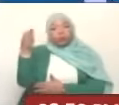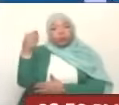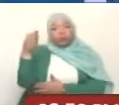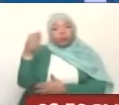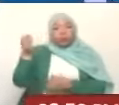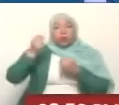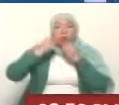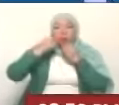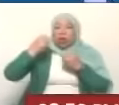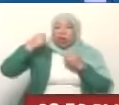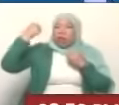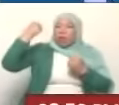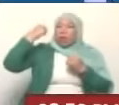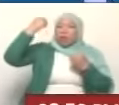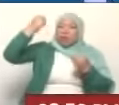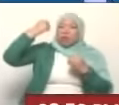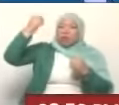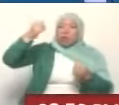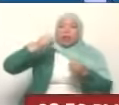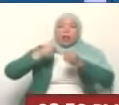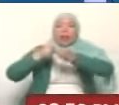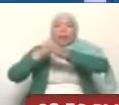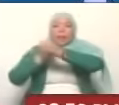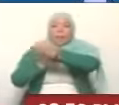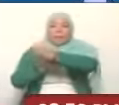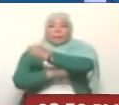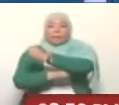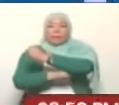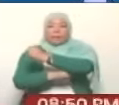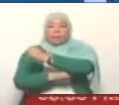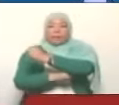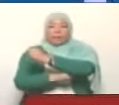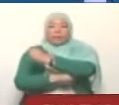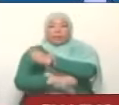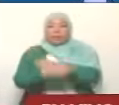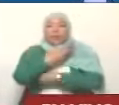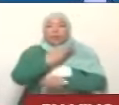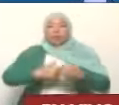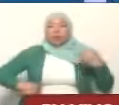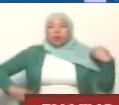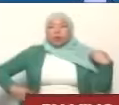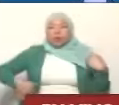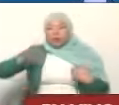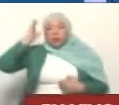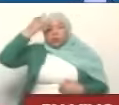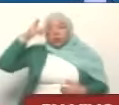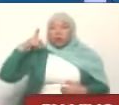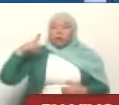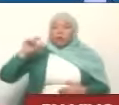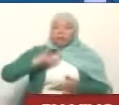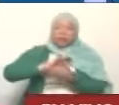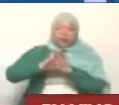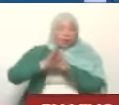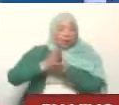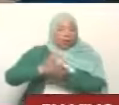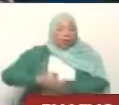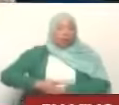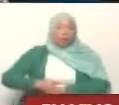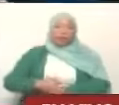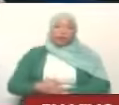la consigna va a ser en las bases, Biden levanta todas las sanciones, basta de sanciones.